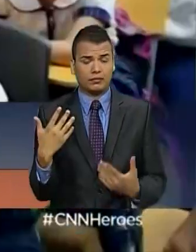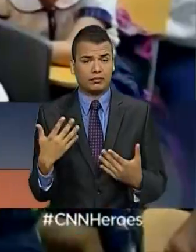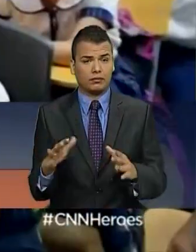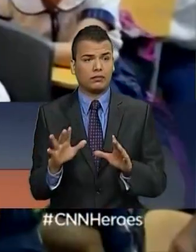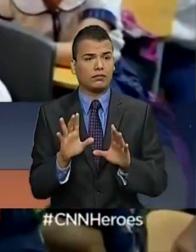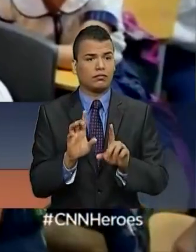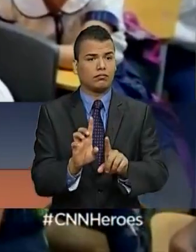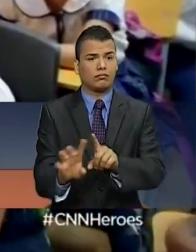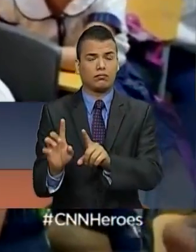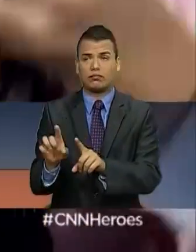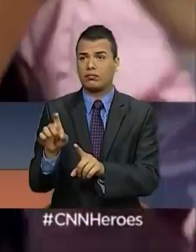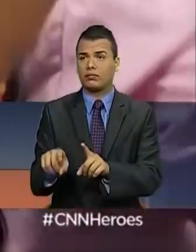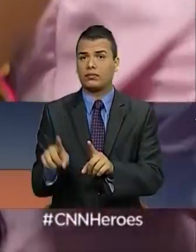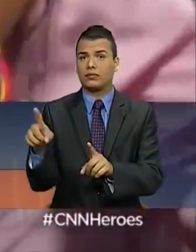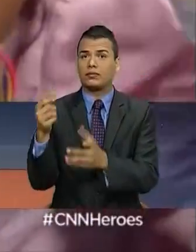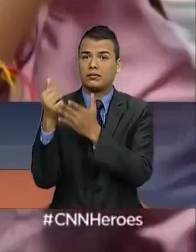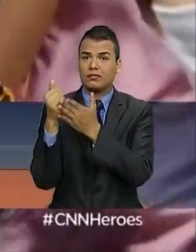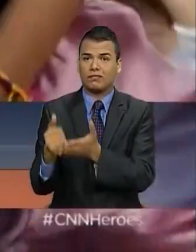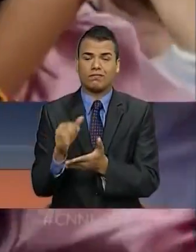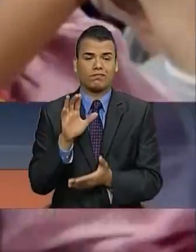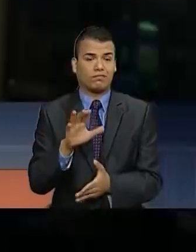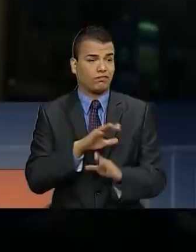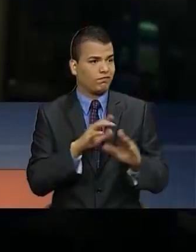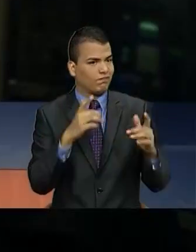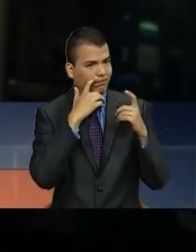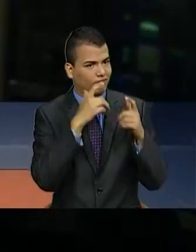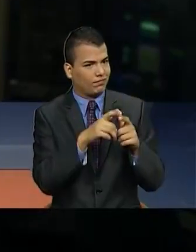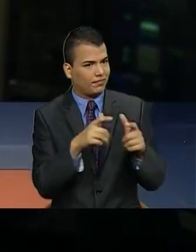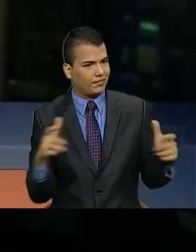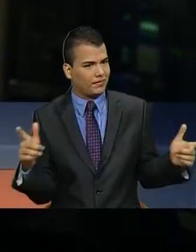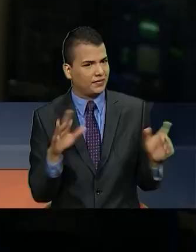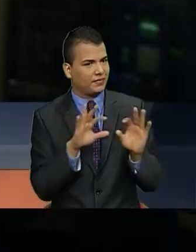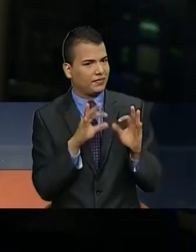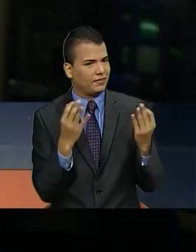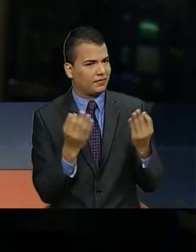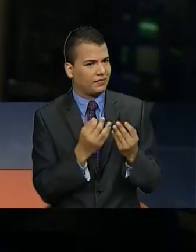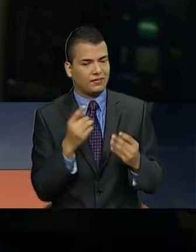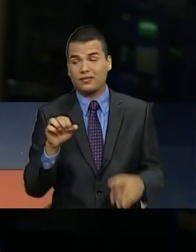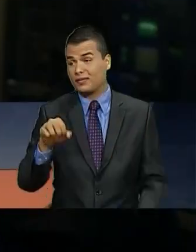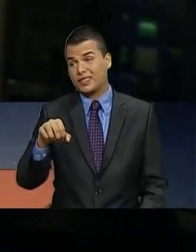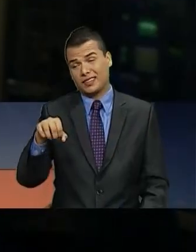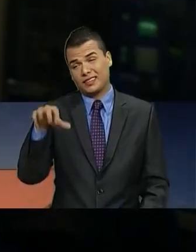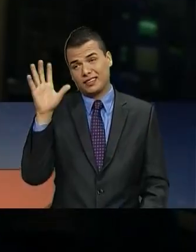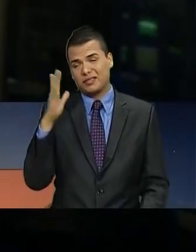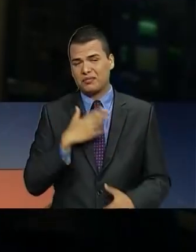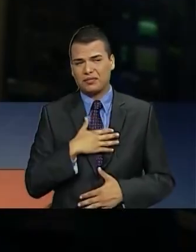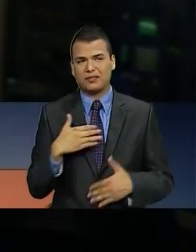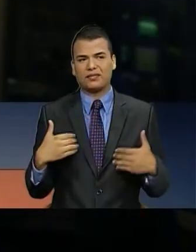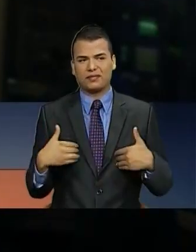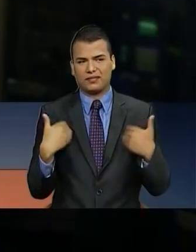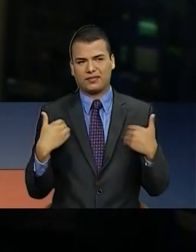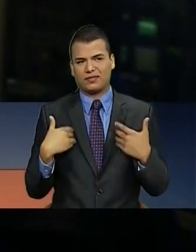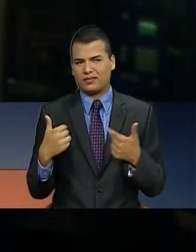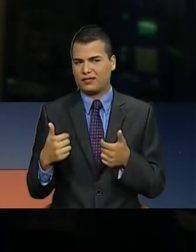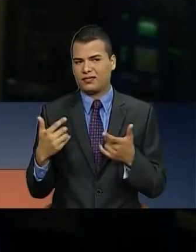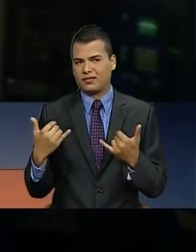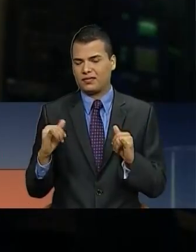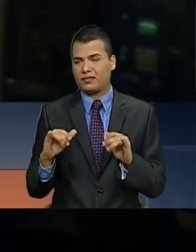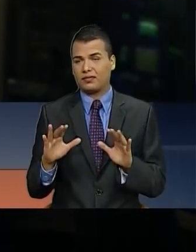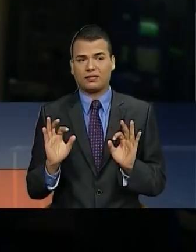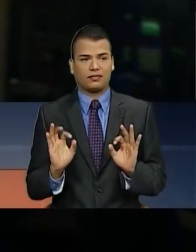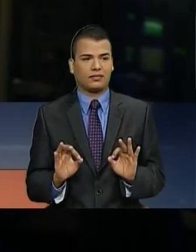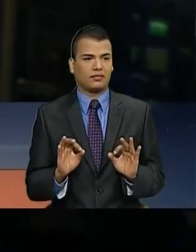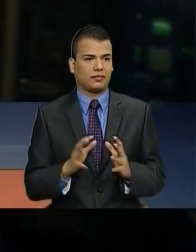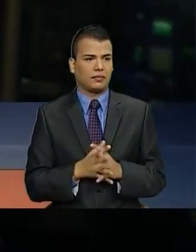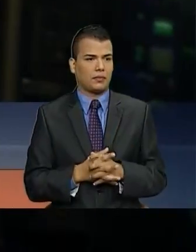ellos necesitan. Entonces le creció la familia. Se creció la familia. Bueno, muy contentos, muy contentos. Bueno,